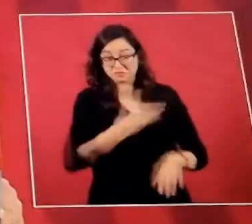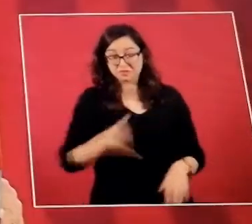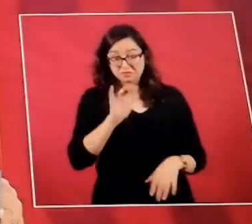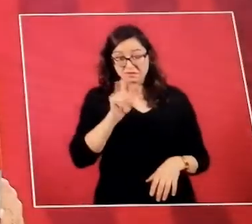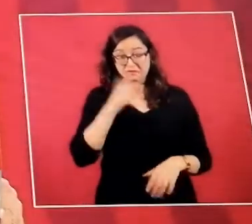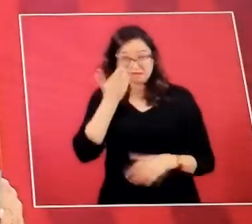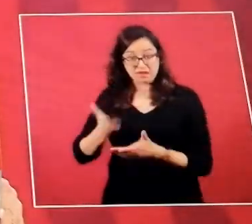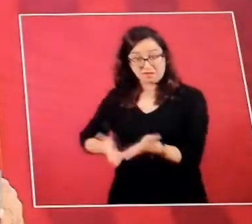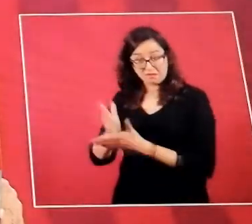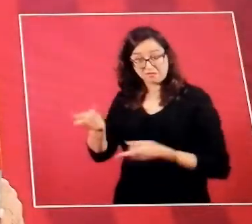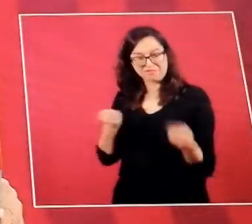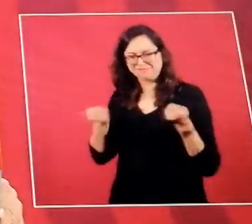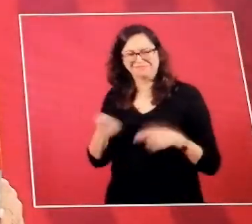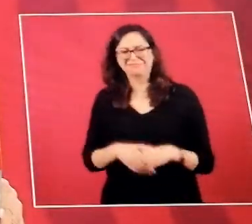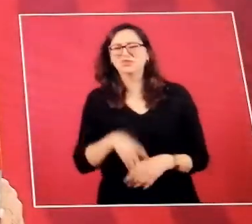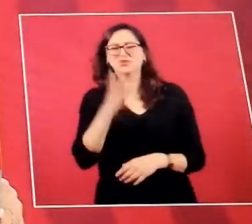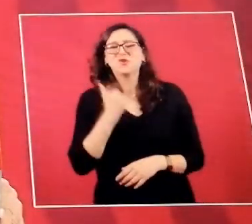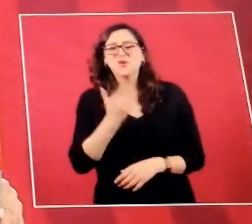Biden.